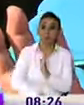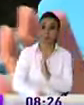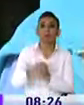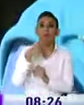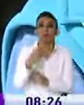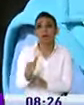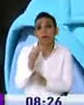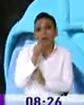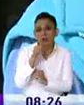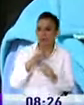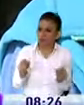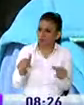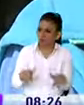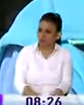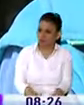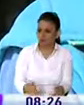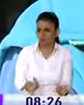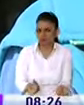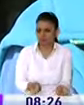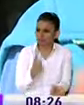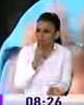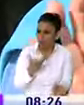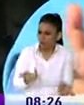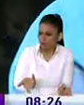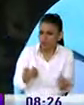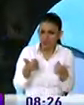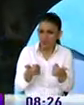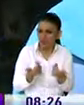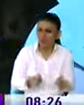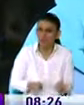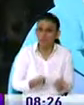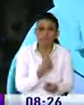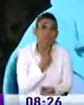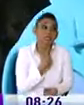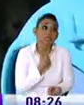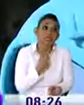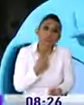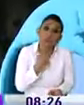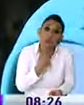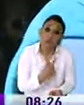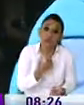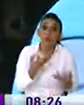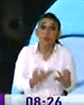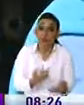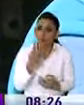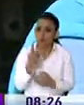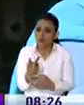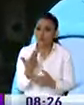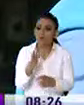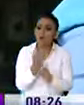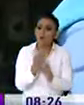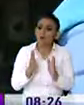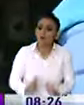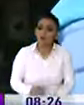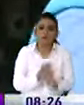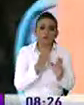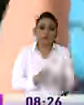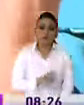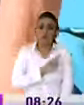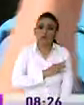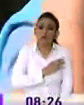Le digo, pero si aquí no padecimos de agua. Eso fue lo que yo le dije cuando ya le vimos a los trabajadores. Están un